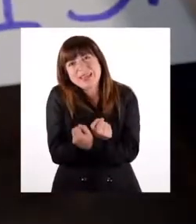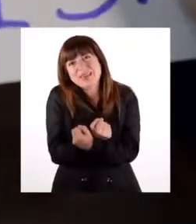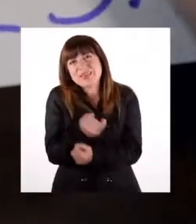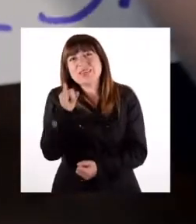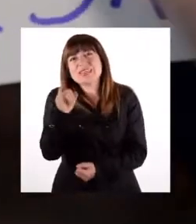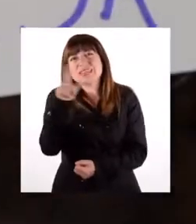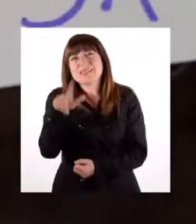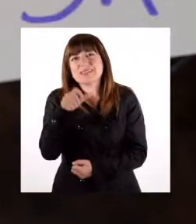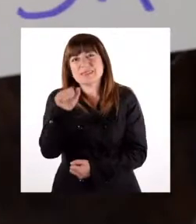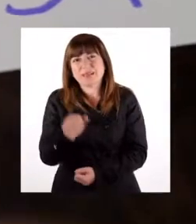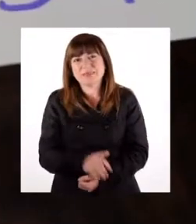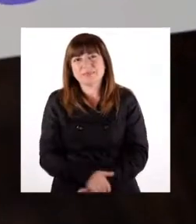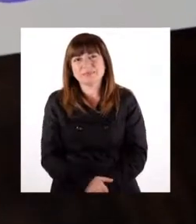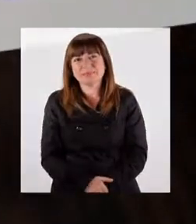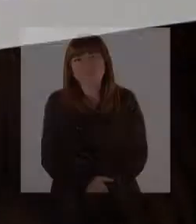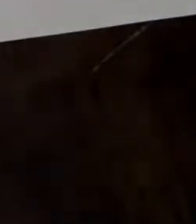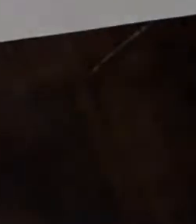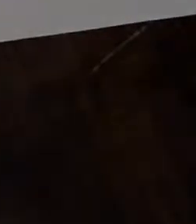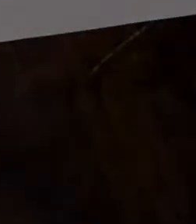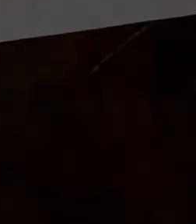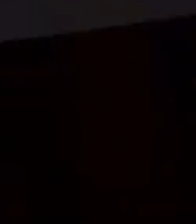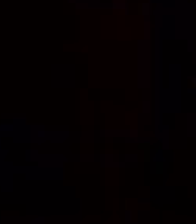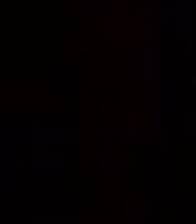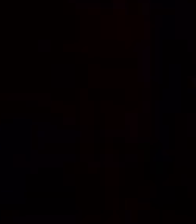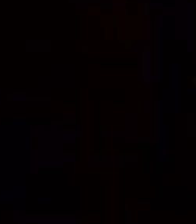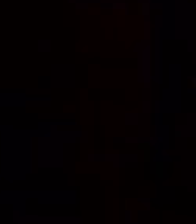Te quiero, Isa.